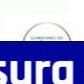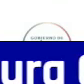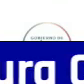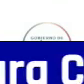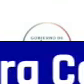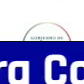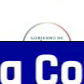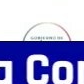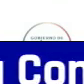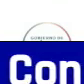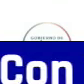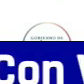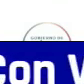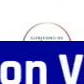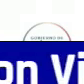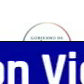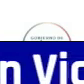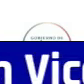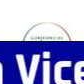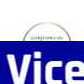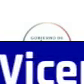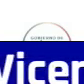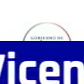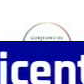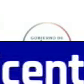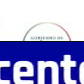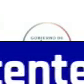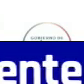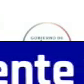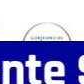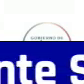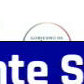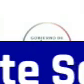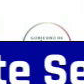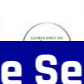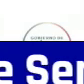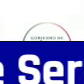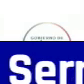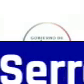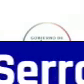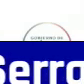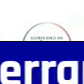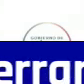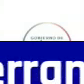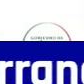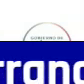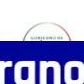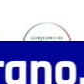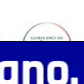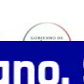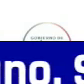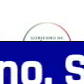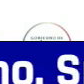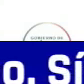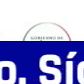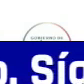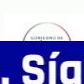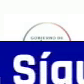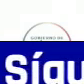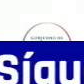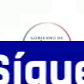Cantarell. Cantarell en el 2004 llegó, o lo llevaron, mejor dicho, a su punto máximo de